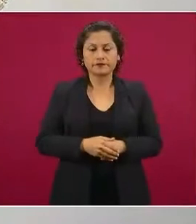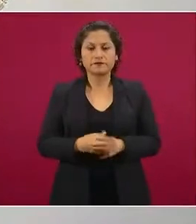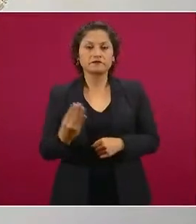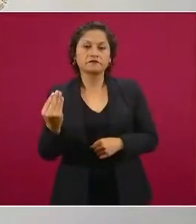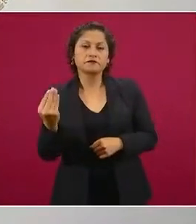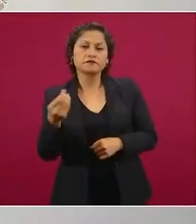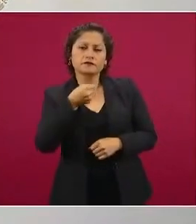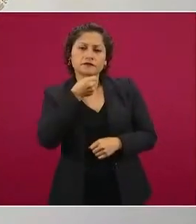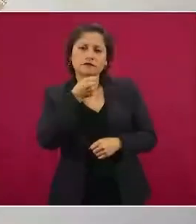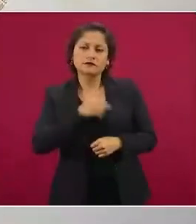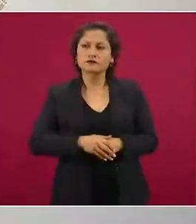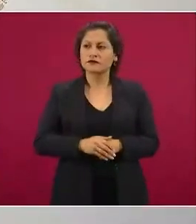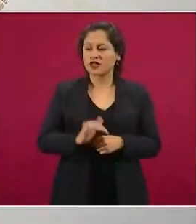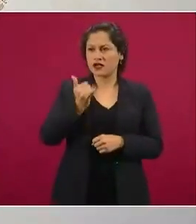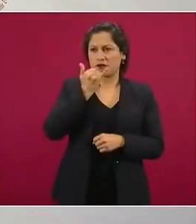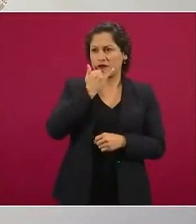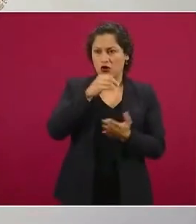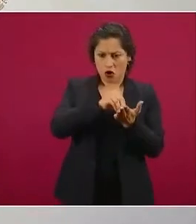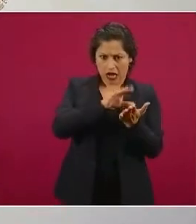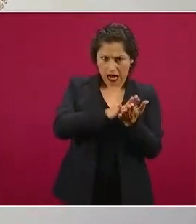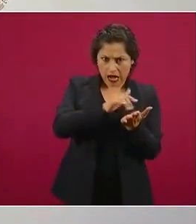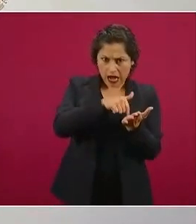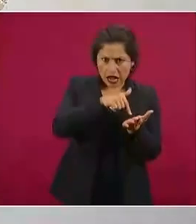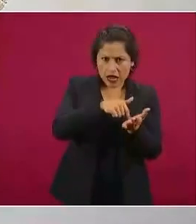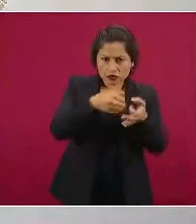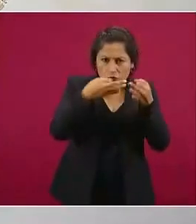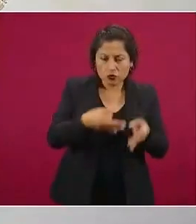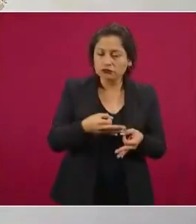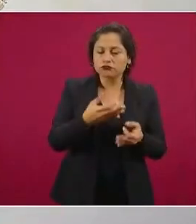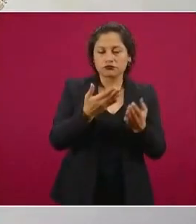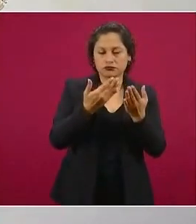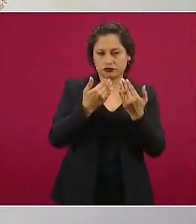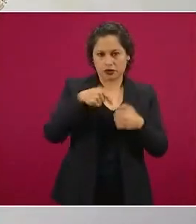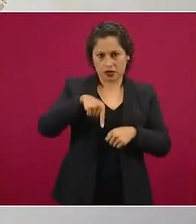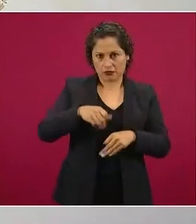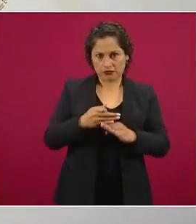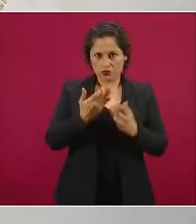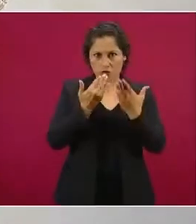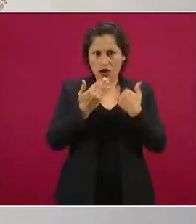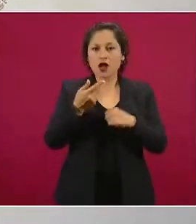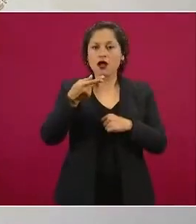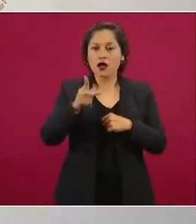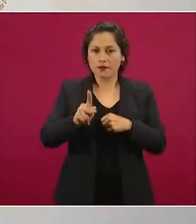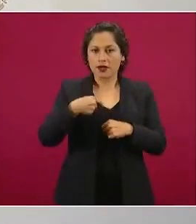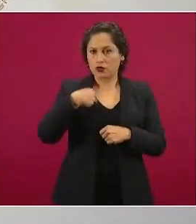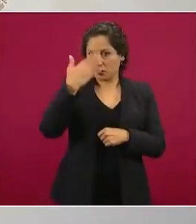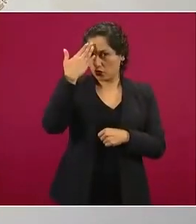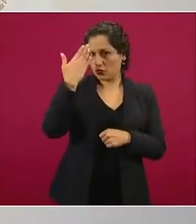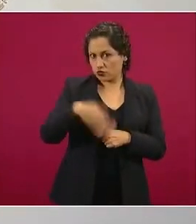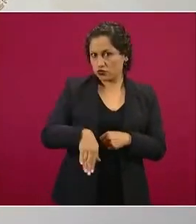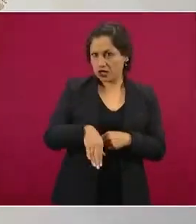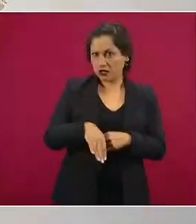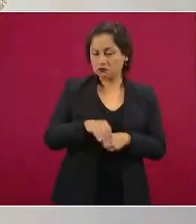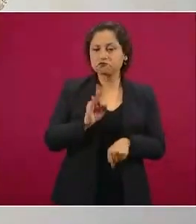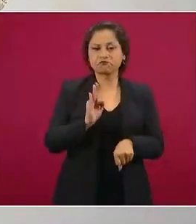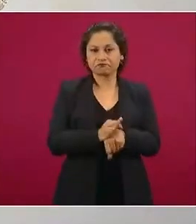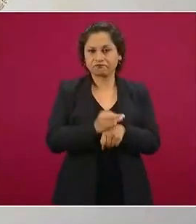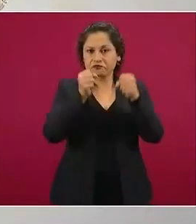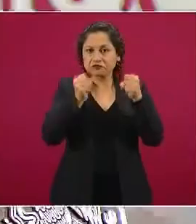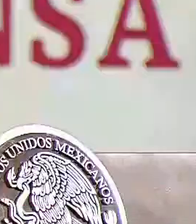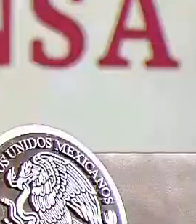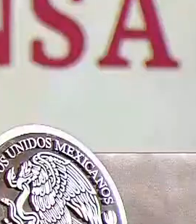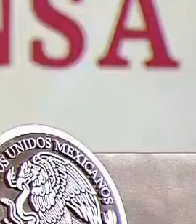No tengo el dato exacto, pero sí están asegurados. Ya se está